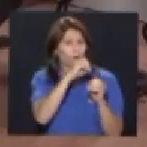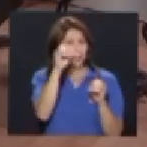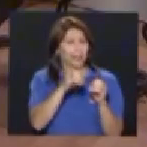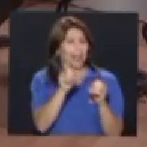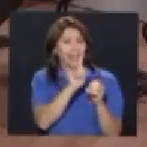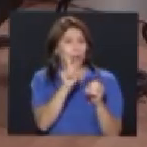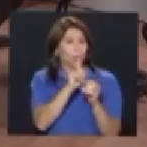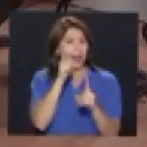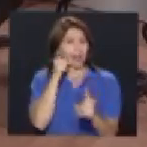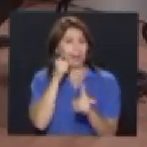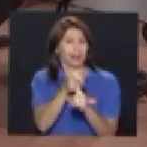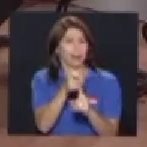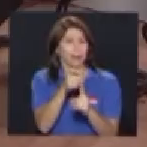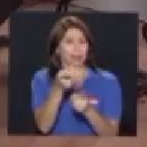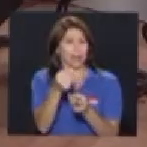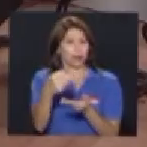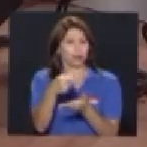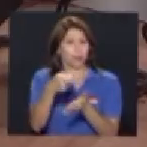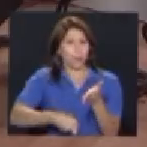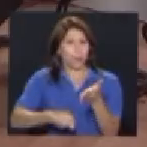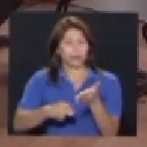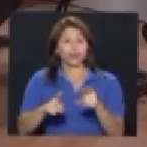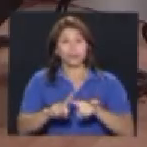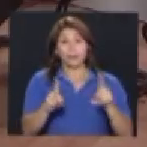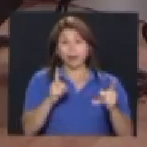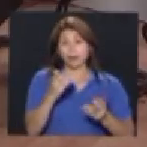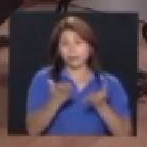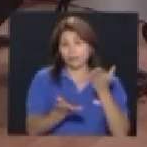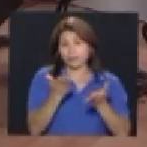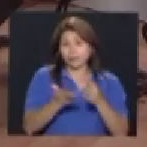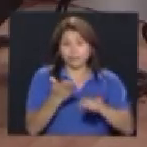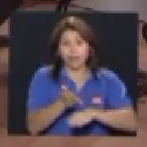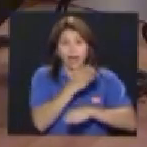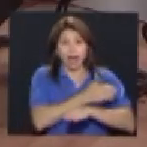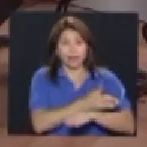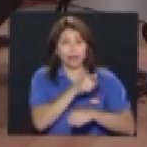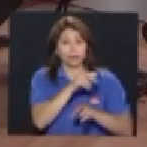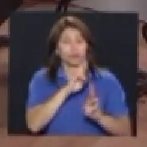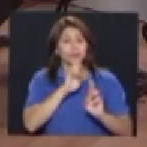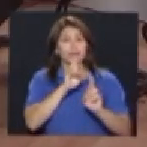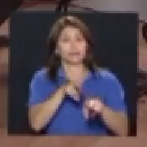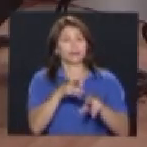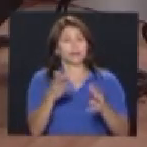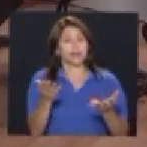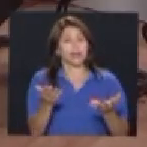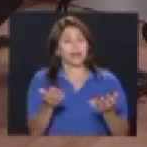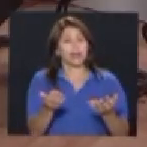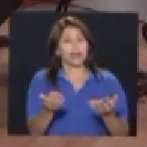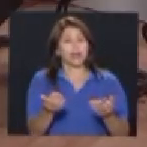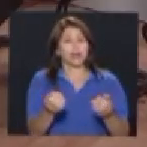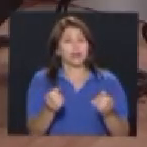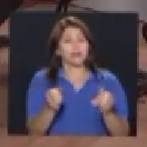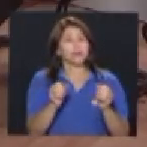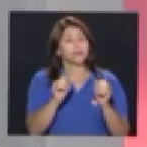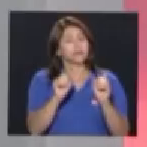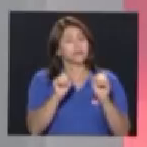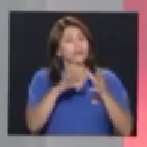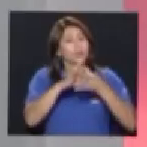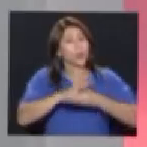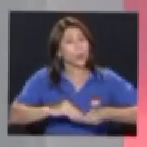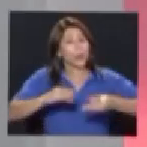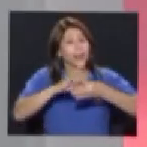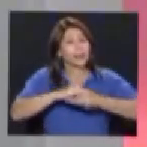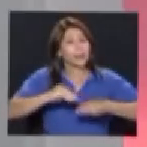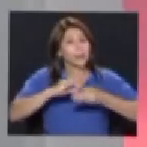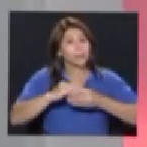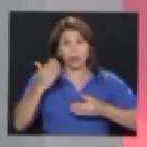directamente. Pero tal vez antes de que me conteste esa pregunta, ¿por qué no me cuenta cuando